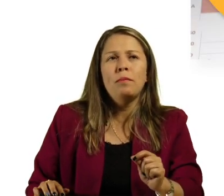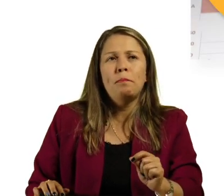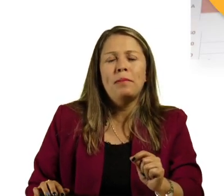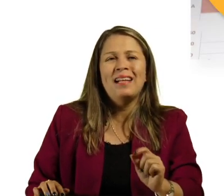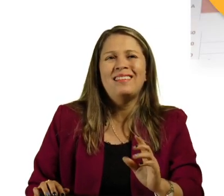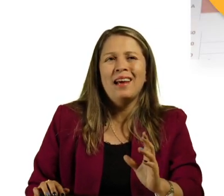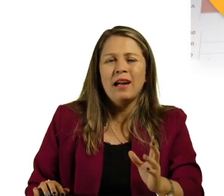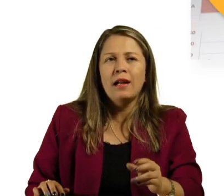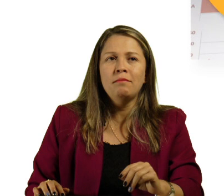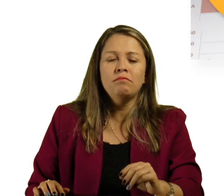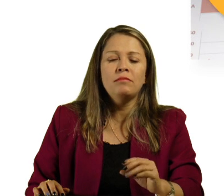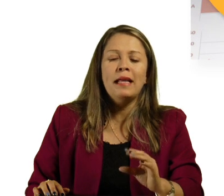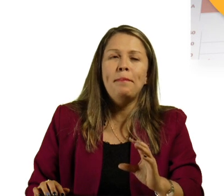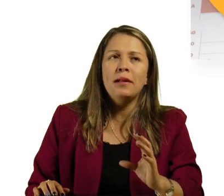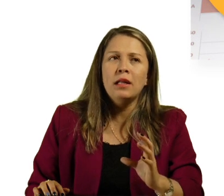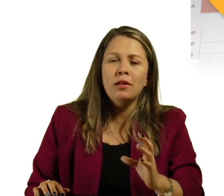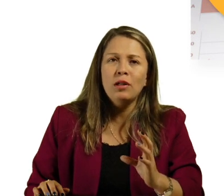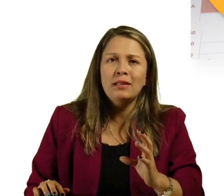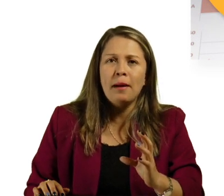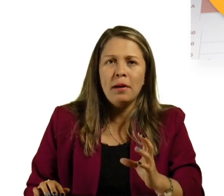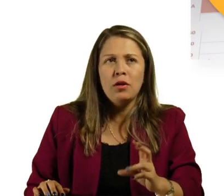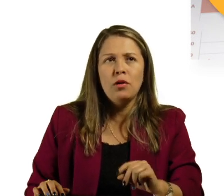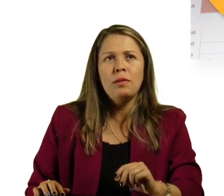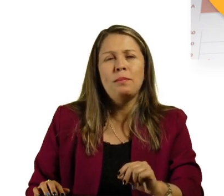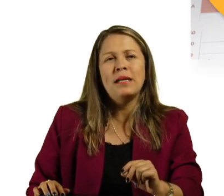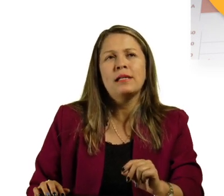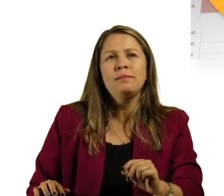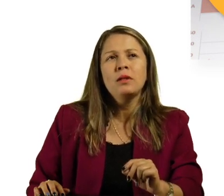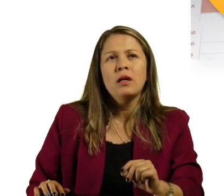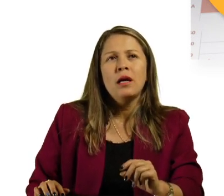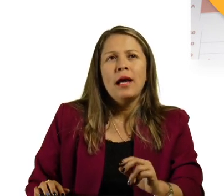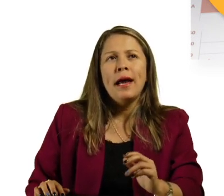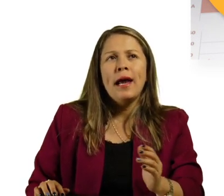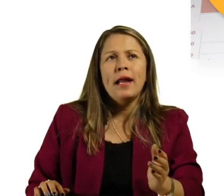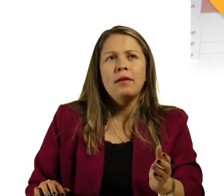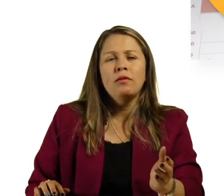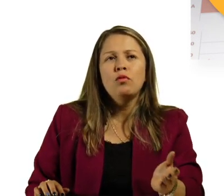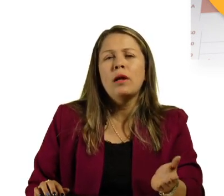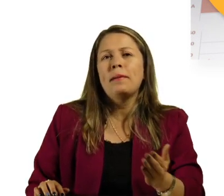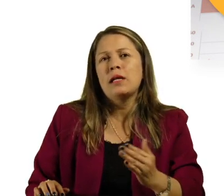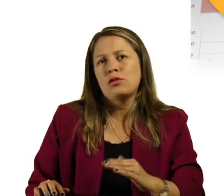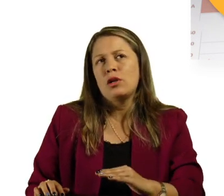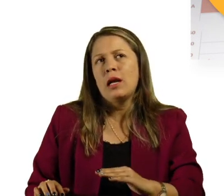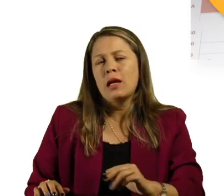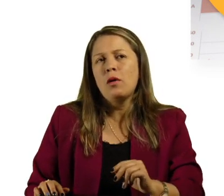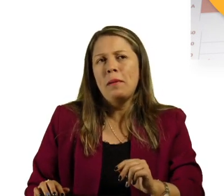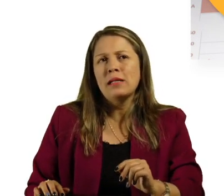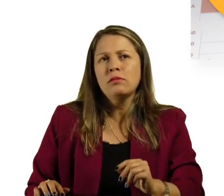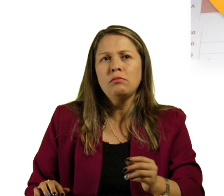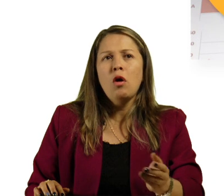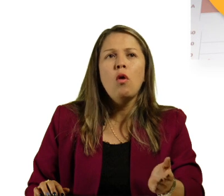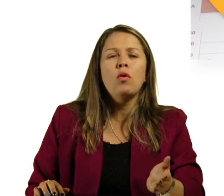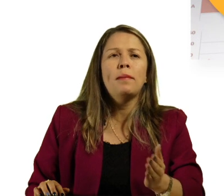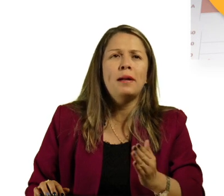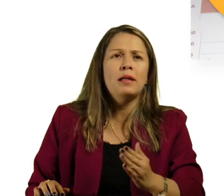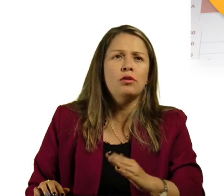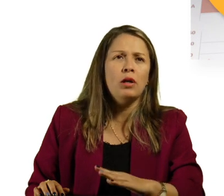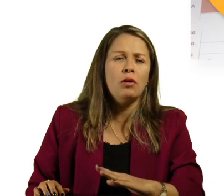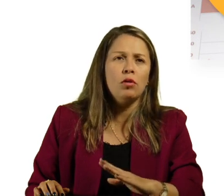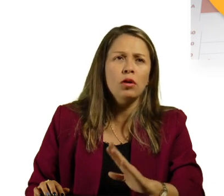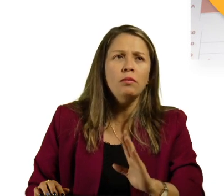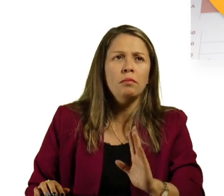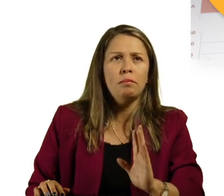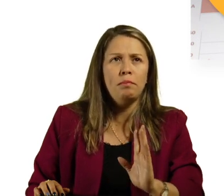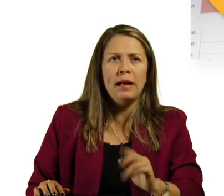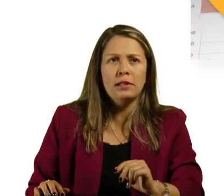puedo plantearla dependiendo del tamaño de mi empresa en una planeación a largo plazo o una planeación